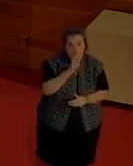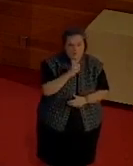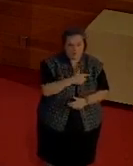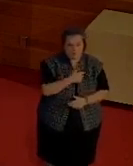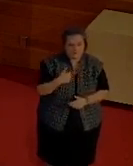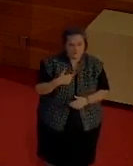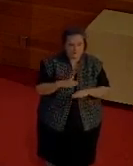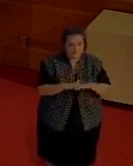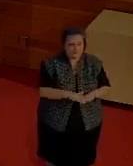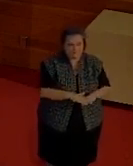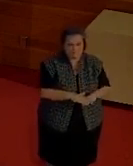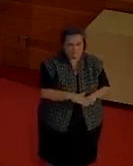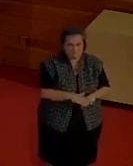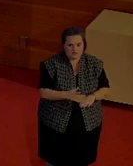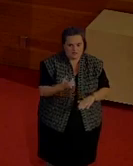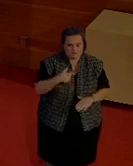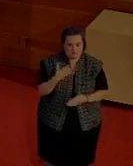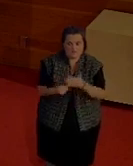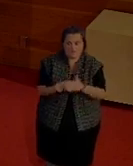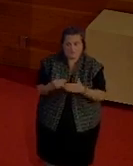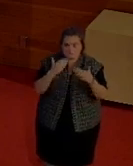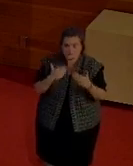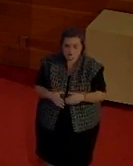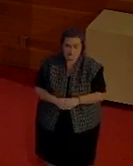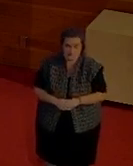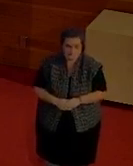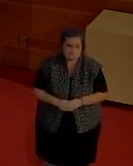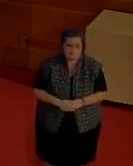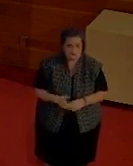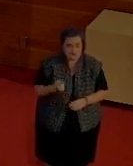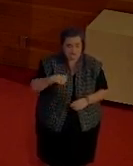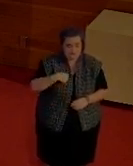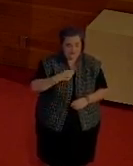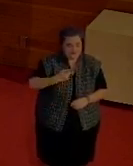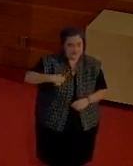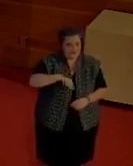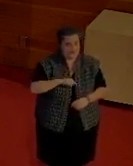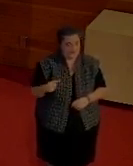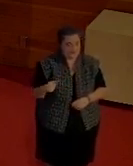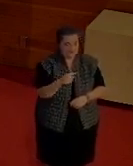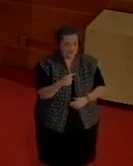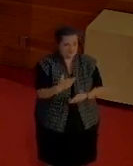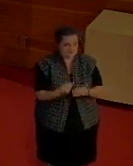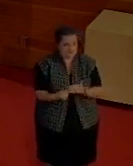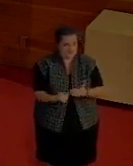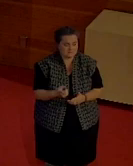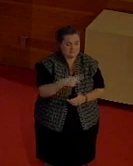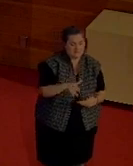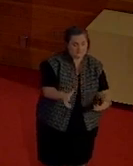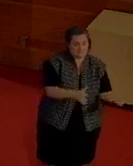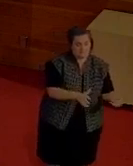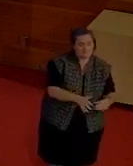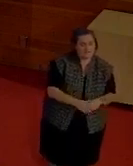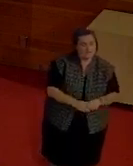chinos gracias a nuestros errores gracias a los errores occidentales de llevamos décadas